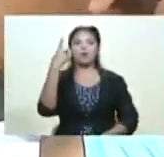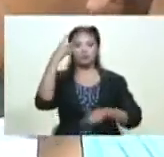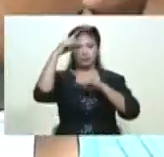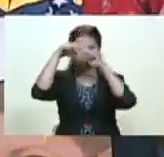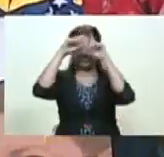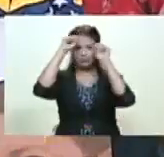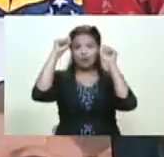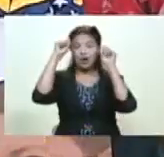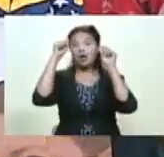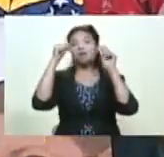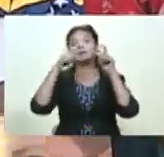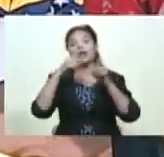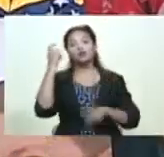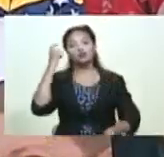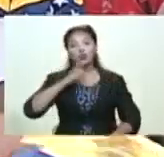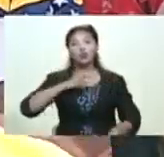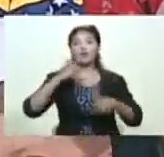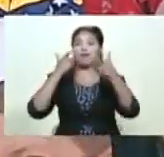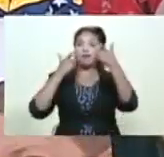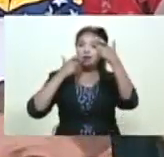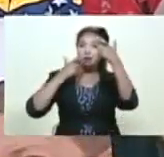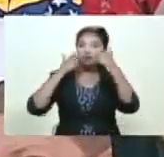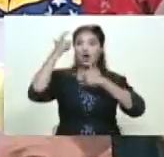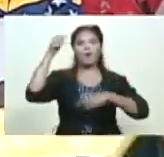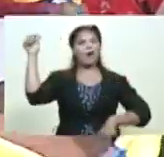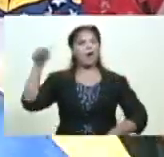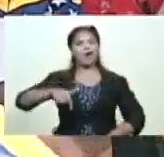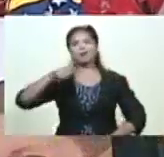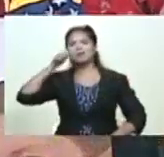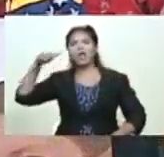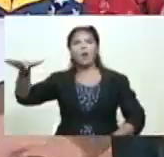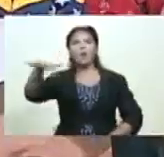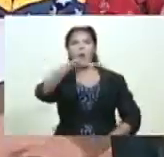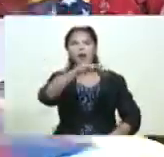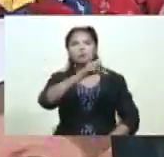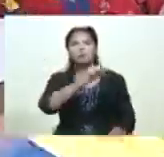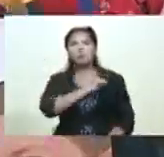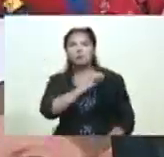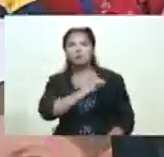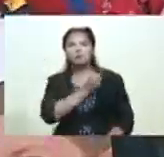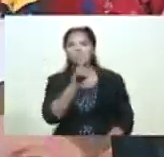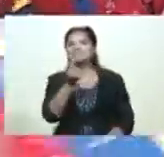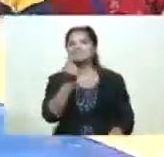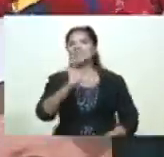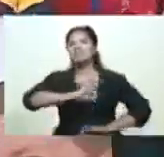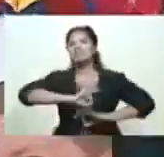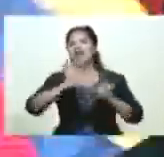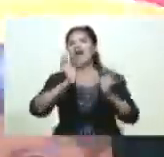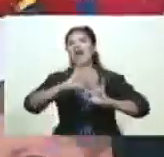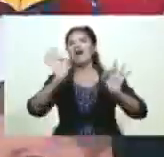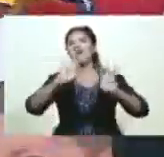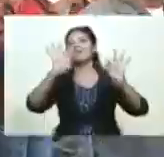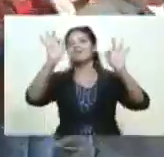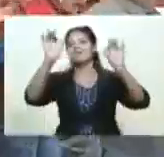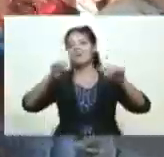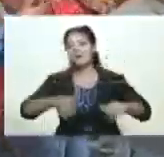de Sucre y de Chávez, a este pueblo no lo intimida ni lo derrota nadie.